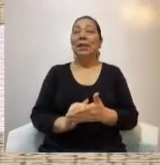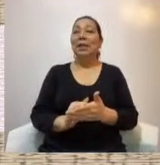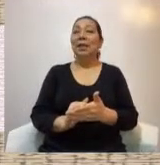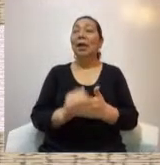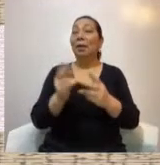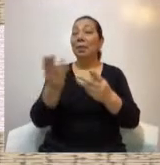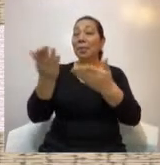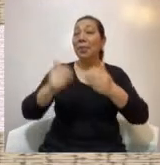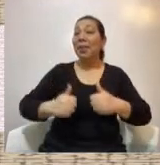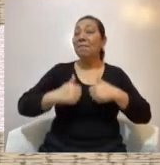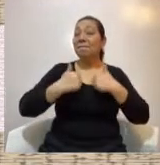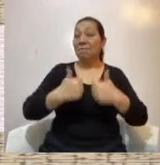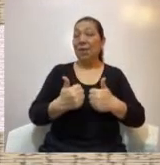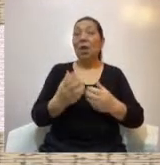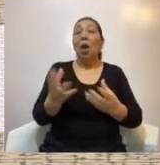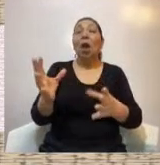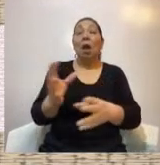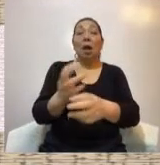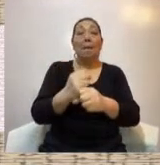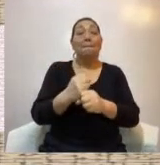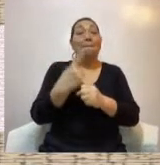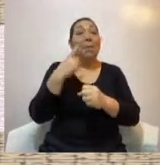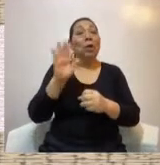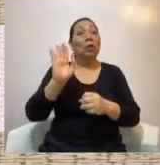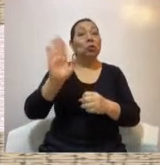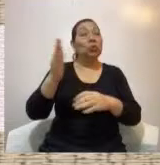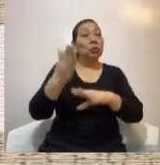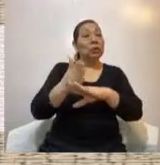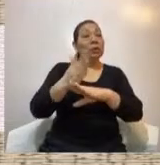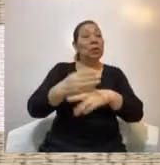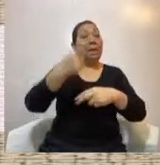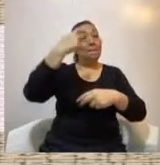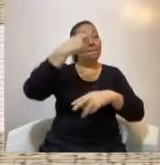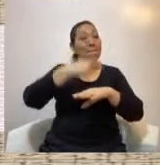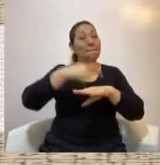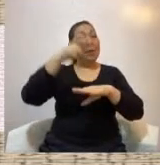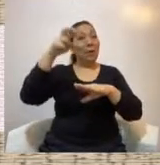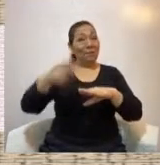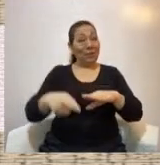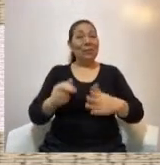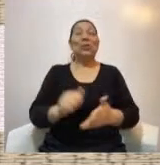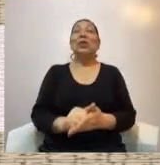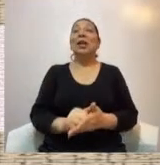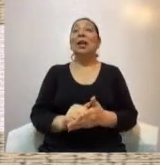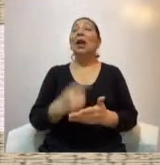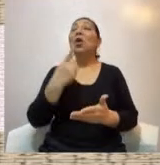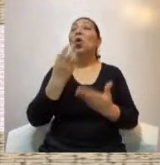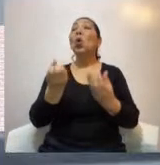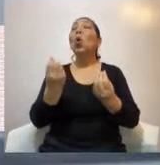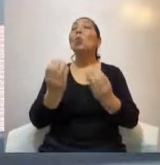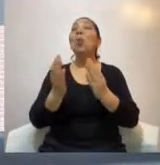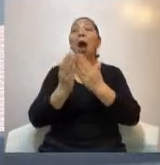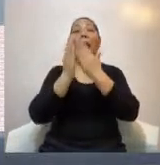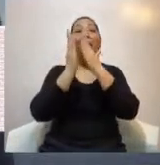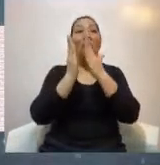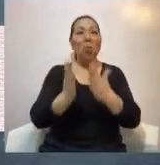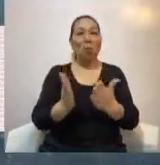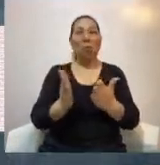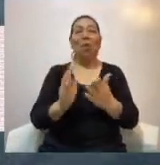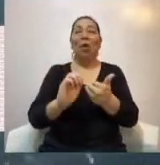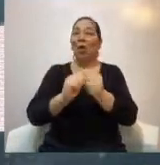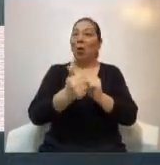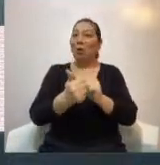indebida la opción de vida que ella había adoptado para alcanzar su desarrollo personal y profesional, ¿no? Que era la de ser alumna